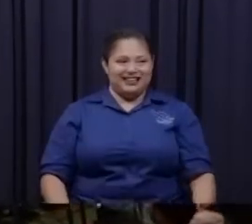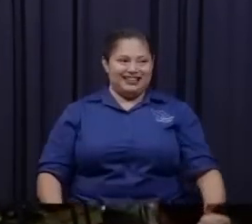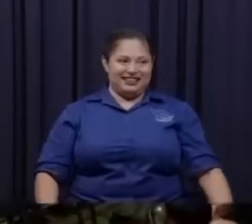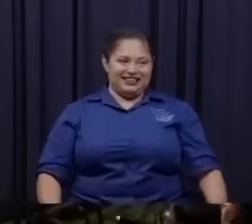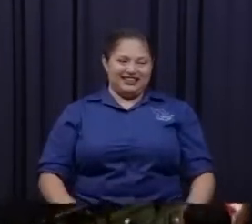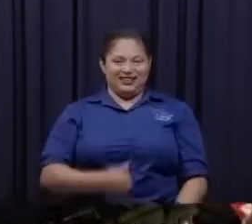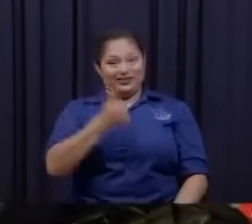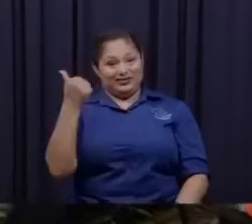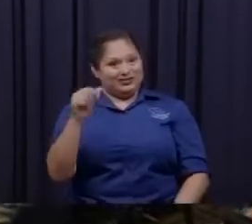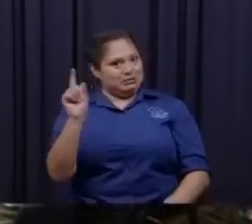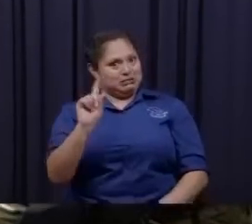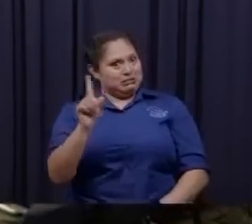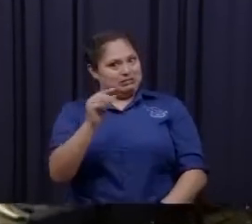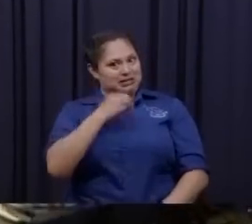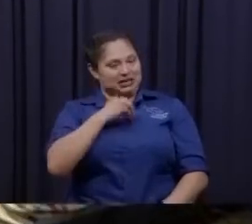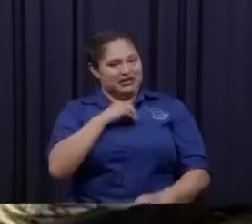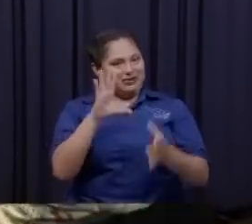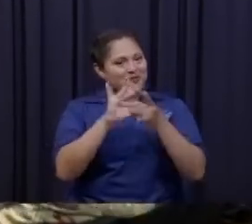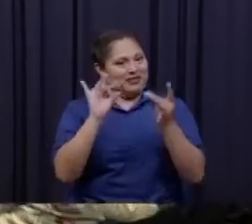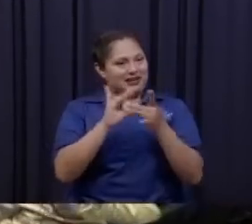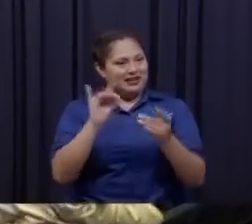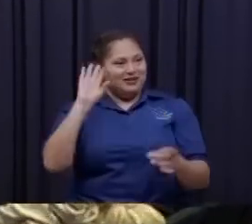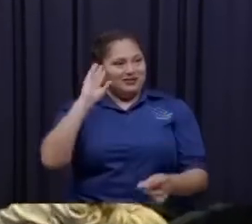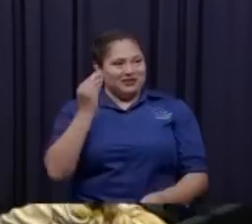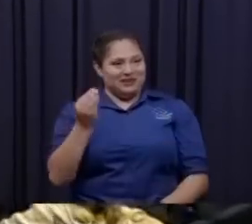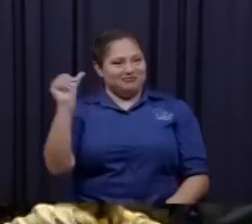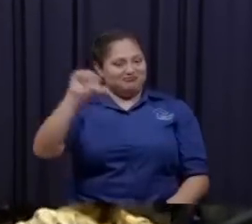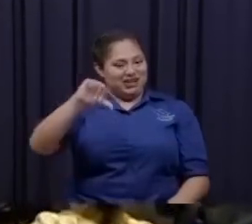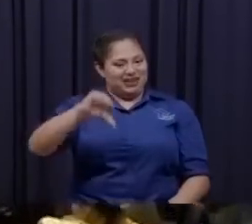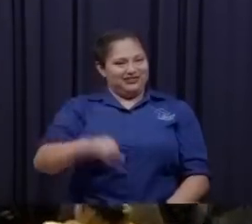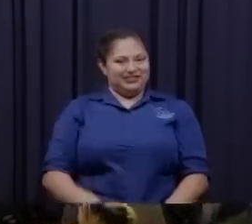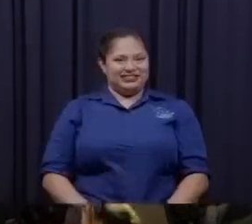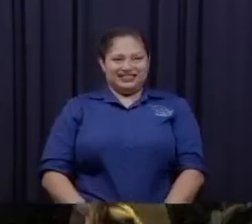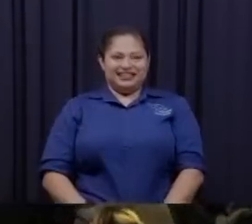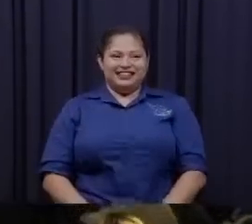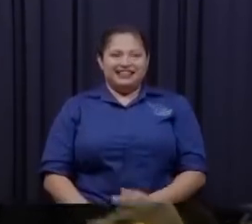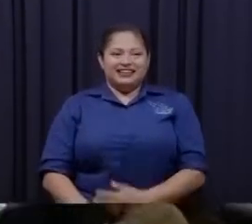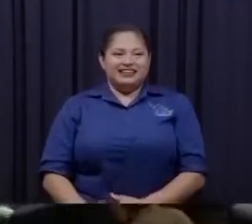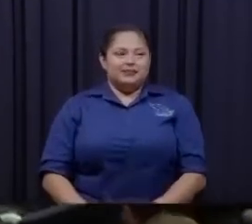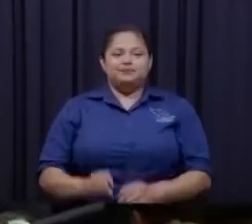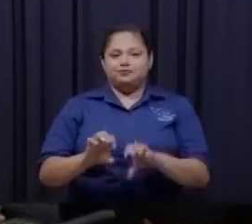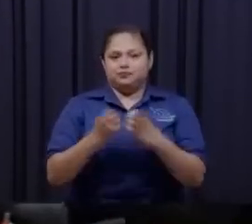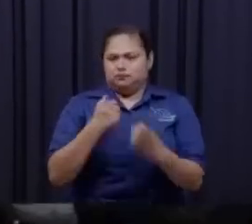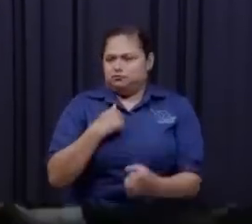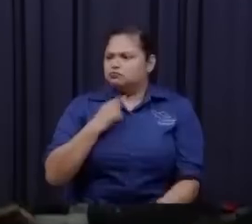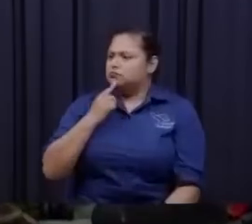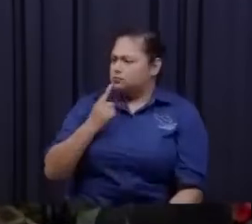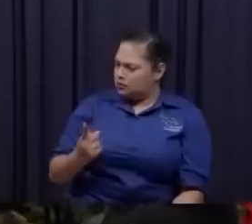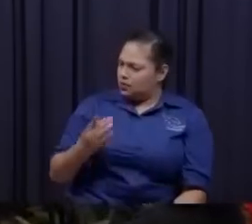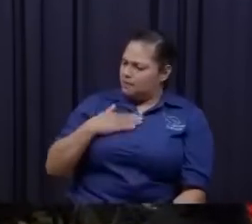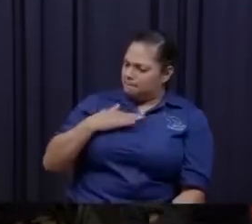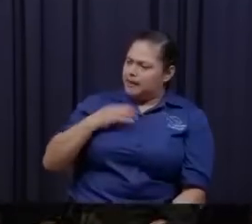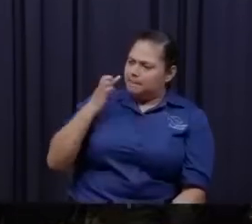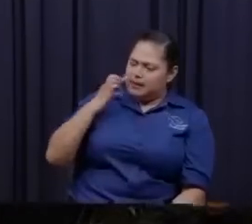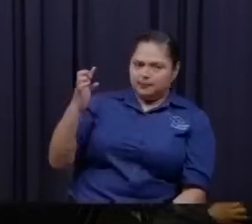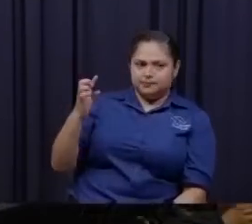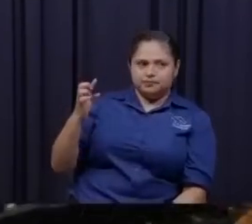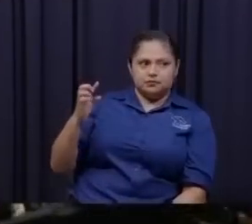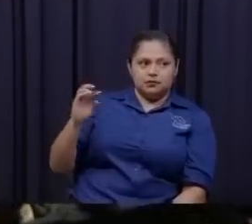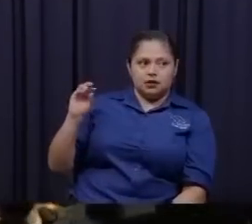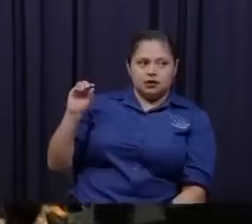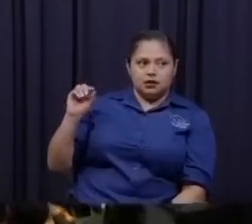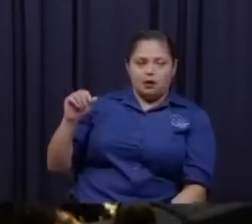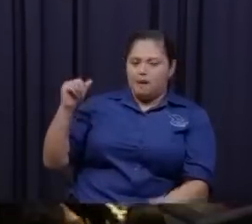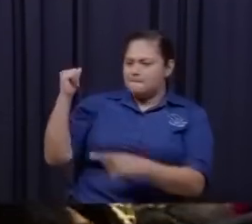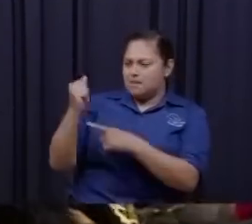Los otros no me atrevo a contárselos porque son muy cardíacos. Entonces le digo, ¡ja!, había un